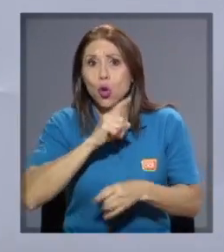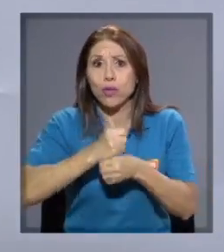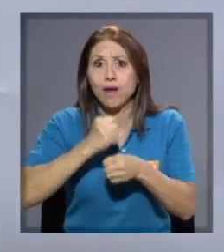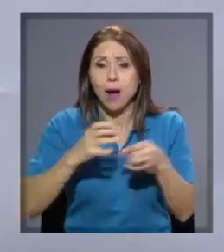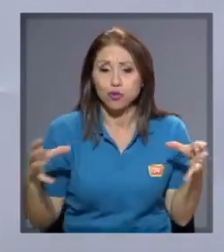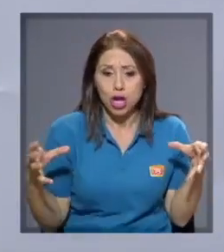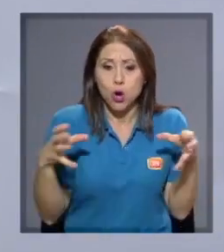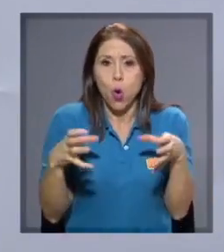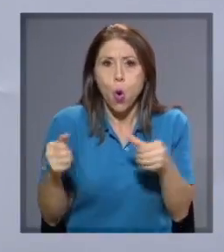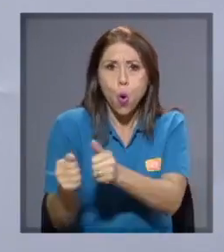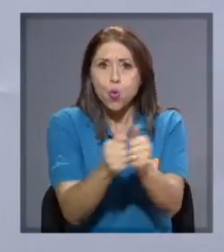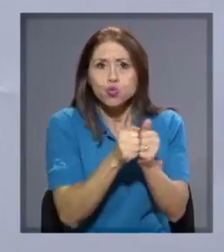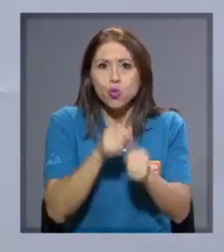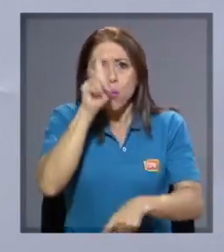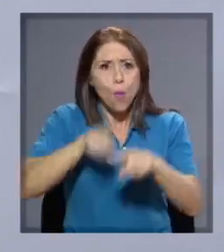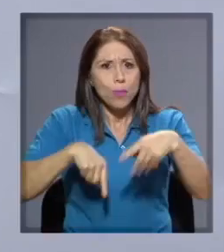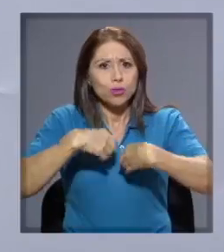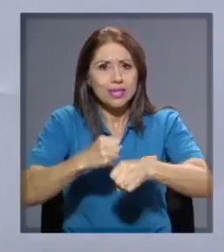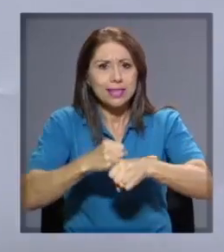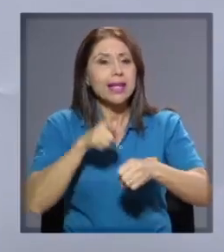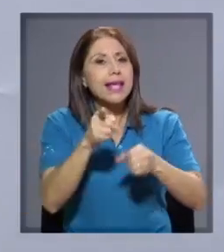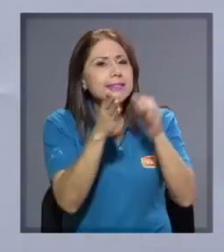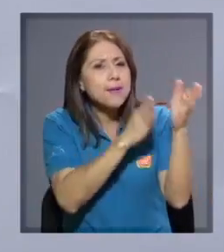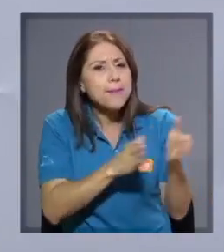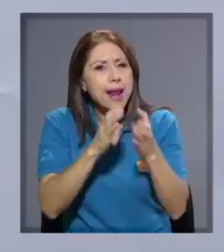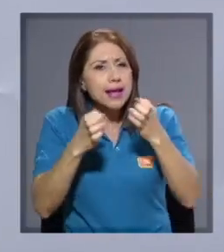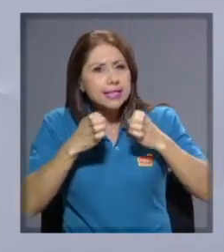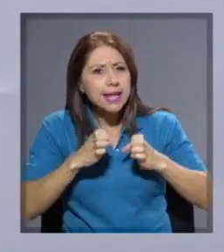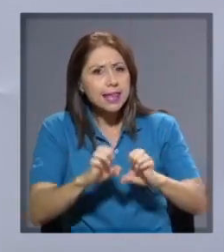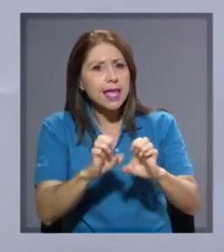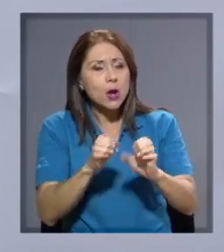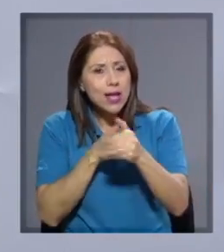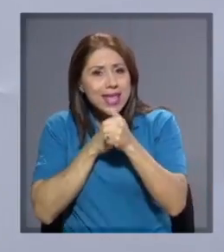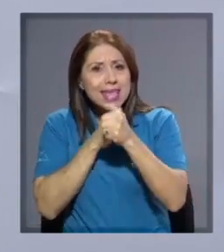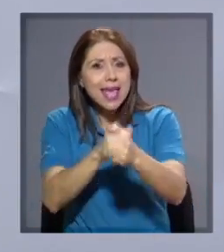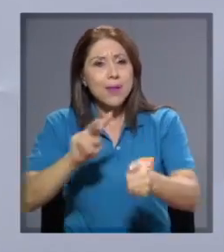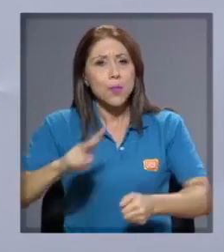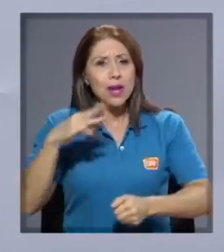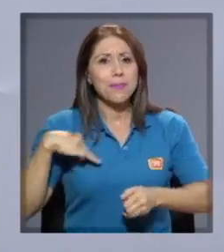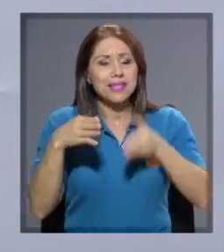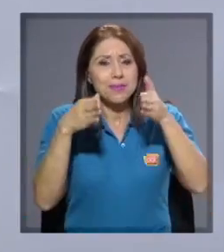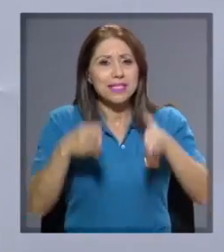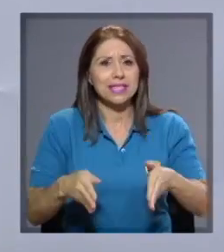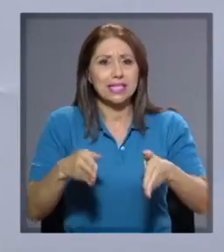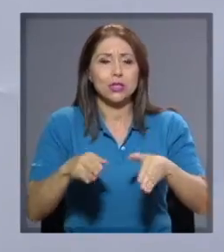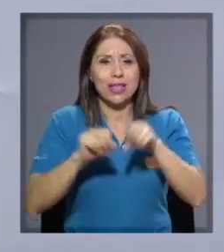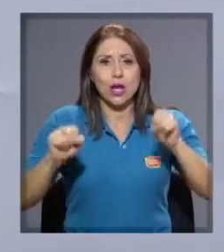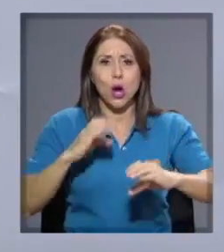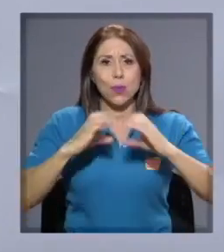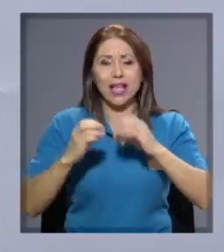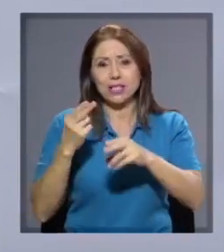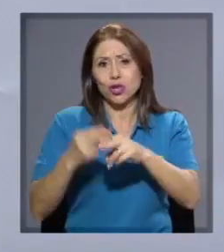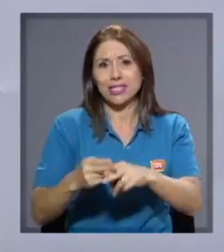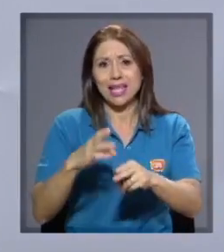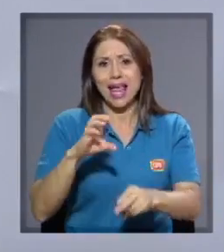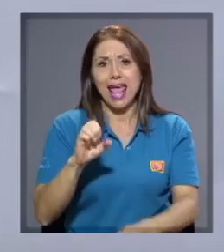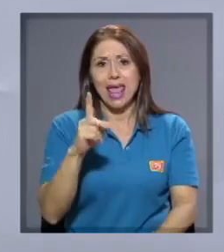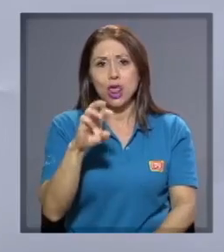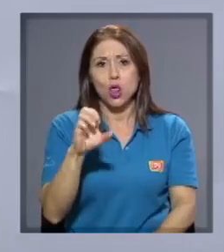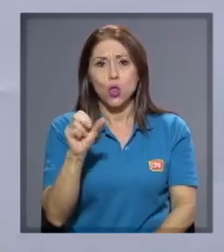entonces ese plan estratégico por el señor viceministro de telecomunicaciones donde ésta ha ido